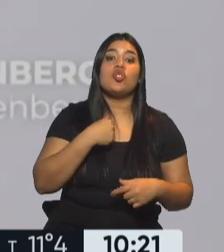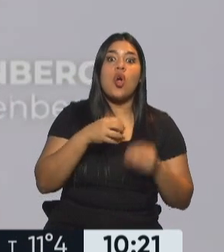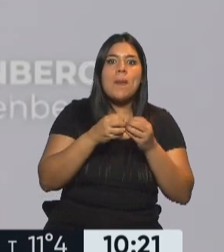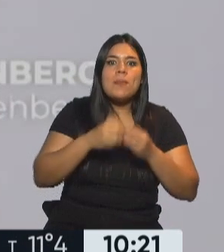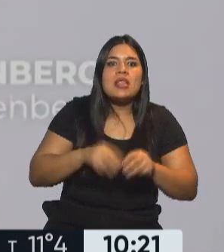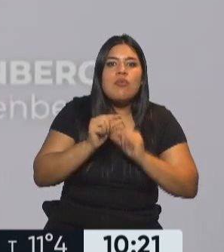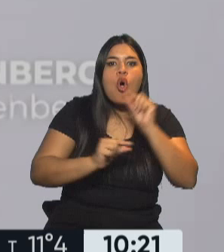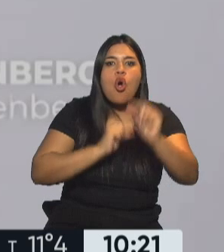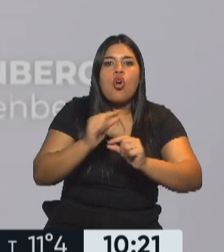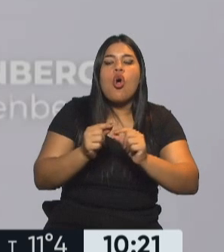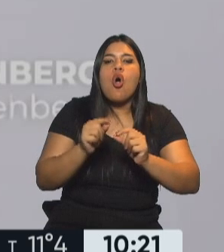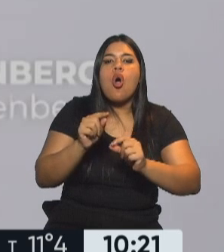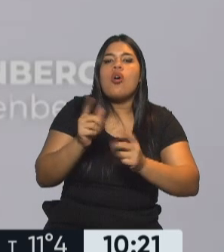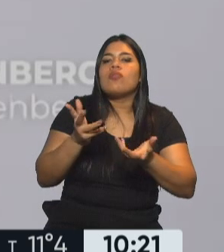relación.